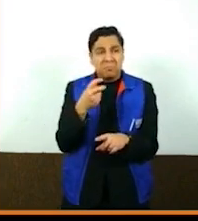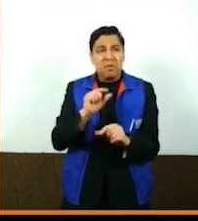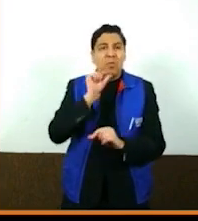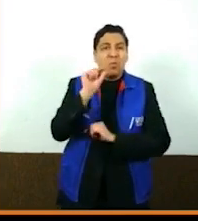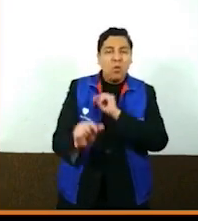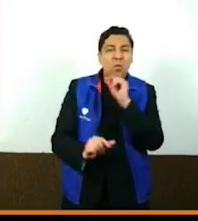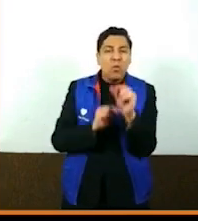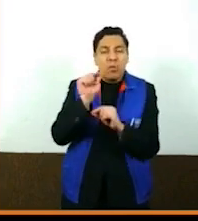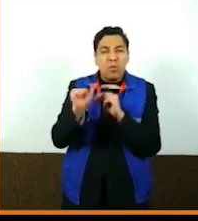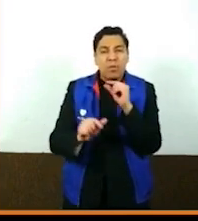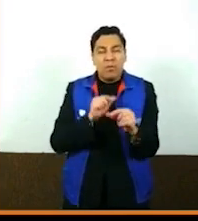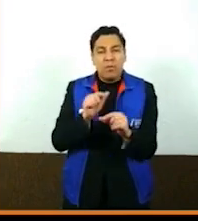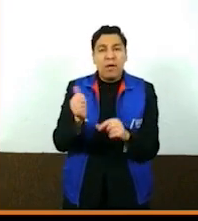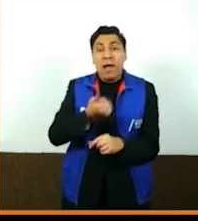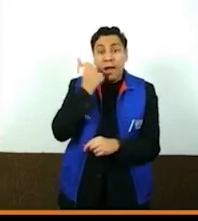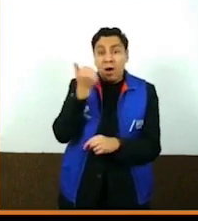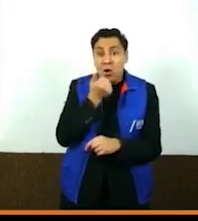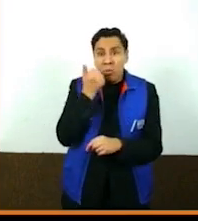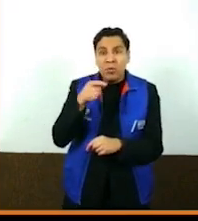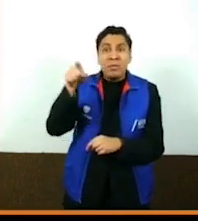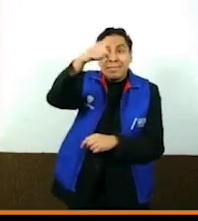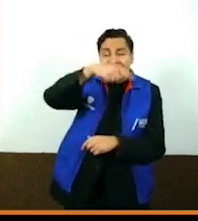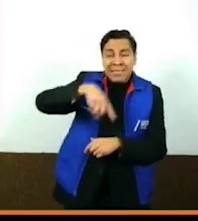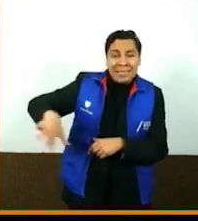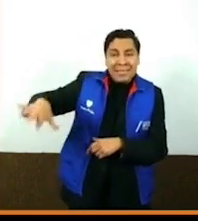dos opciones al finalizar este programa, que dura